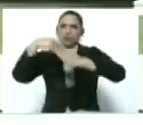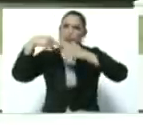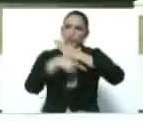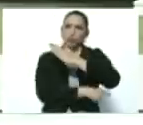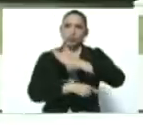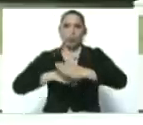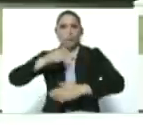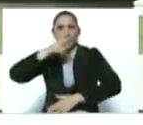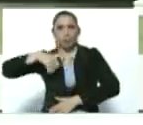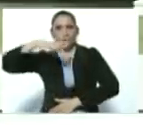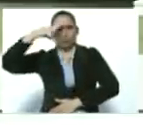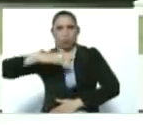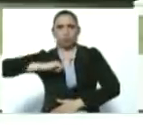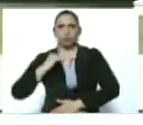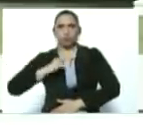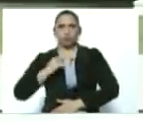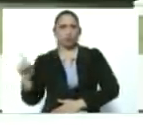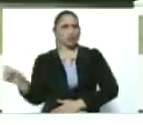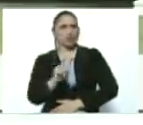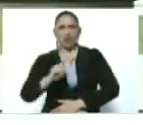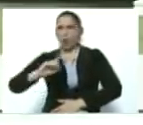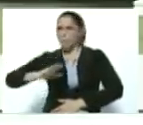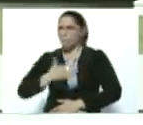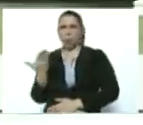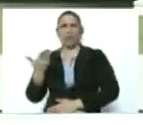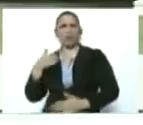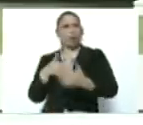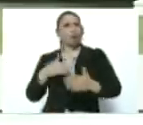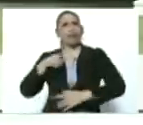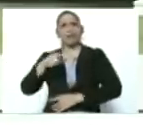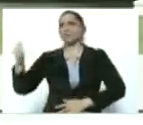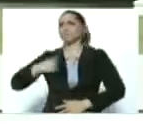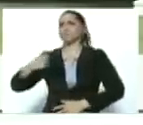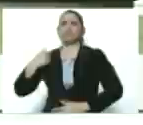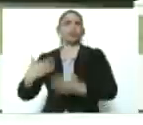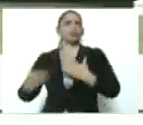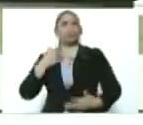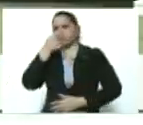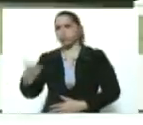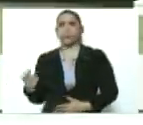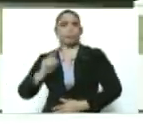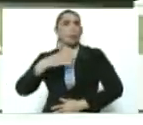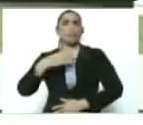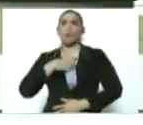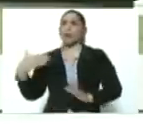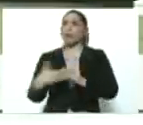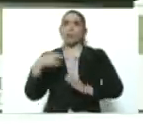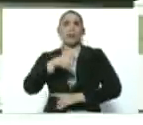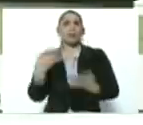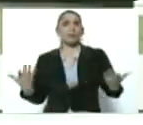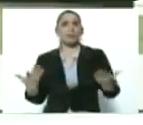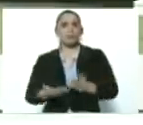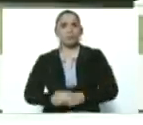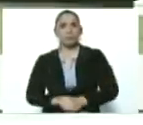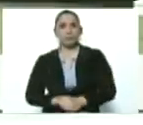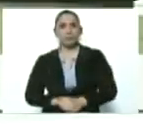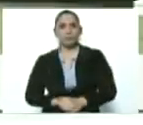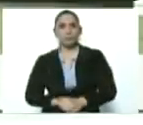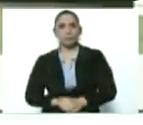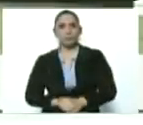policial y no van a poder con eso ahora lo que haga no van a poder con eso